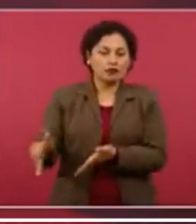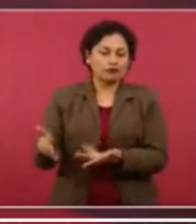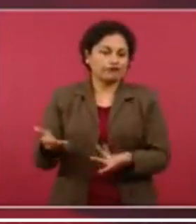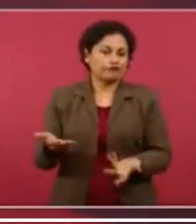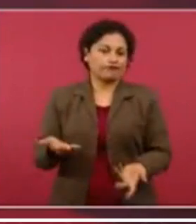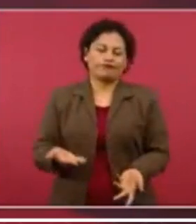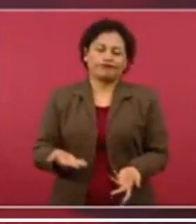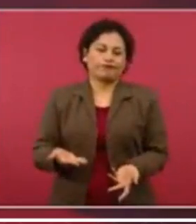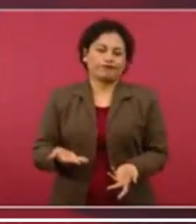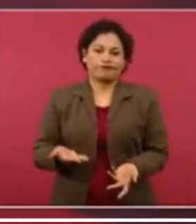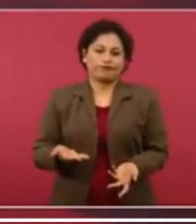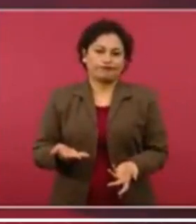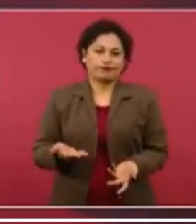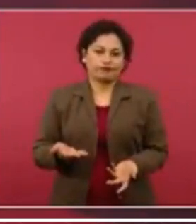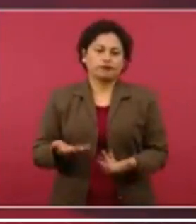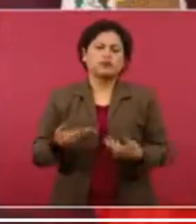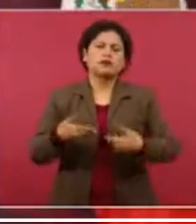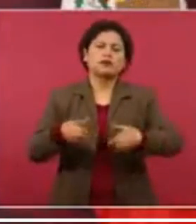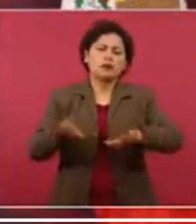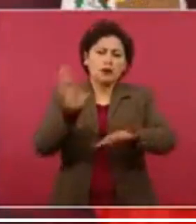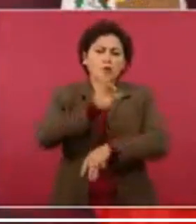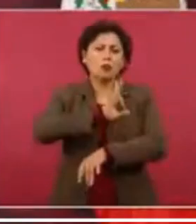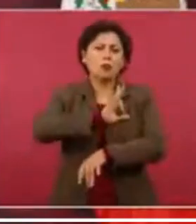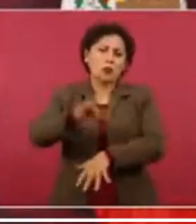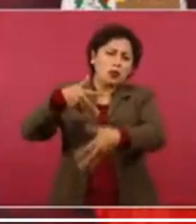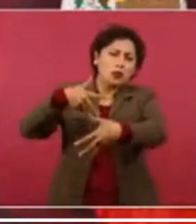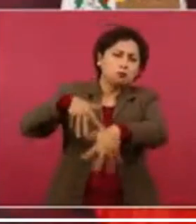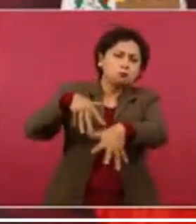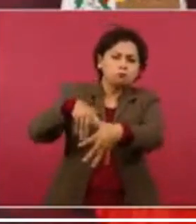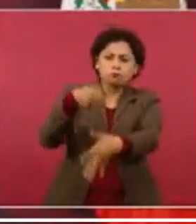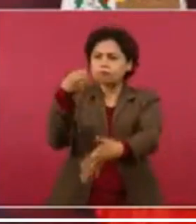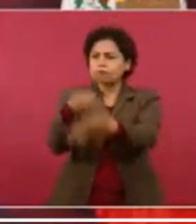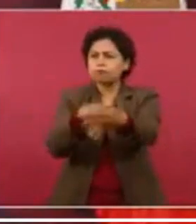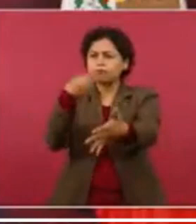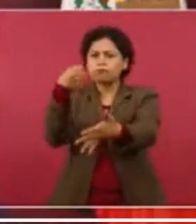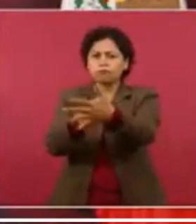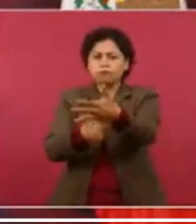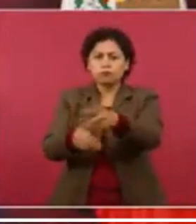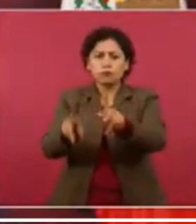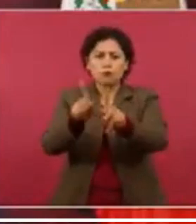Puede haber protestas pacíficas,